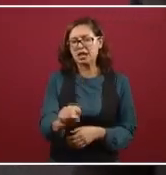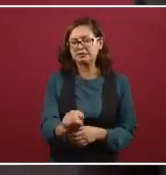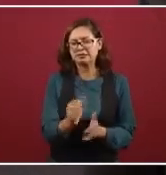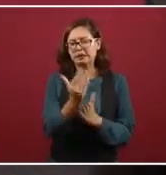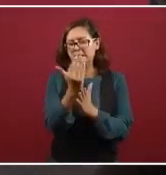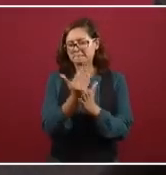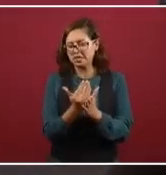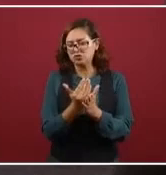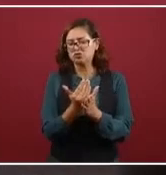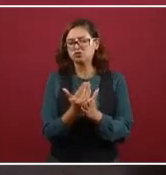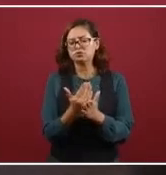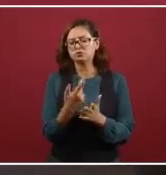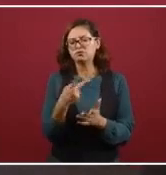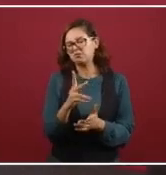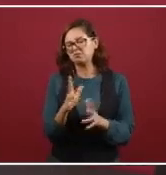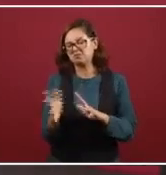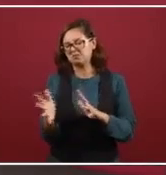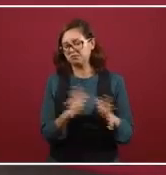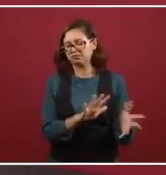pero ese es,